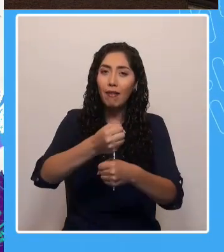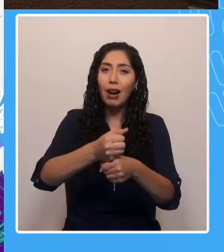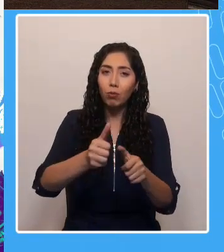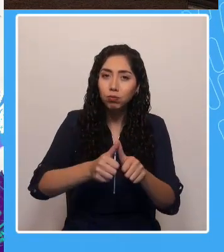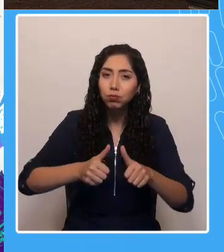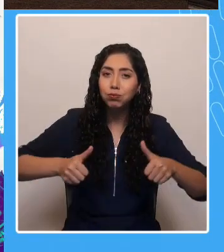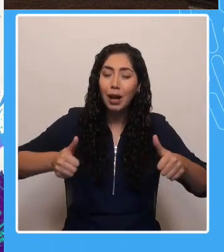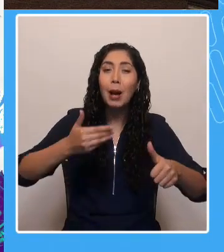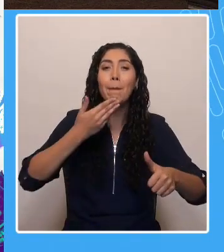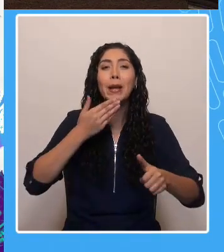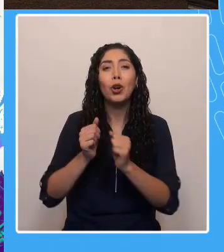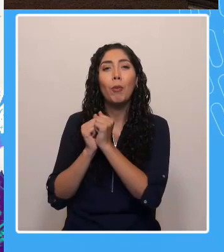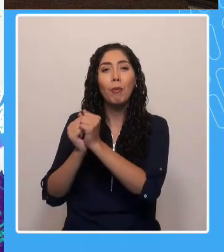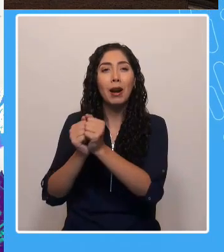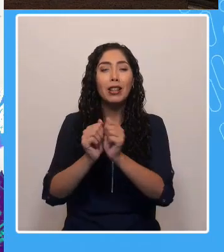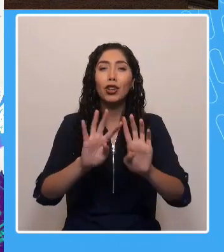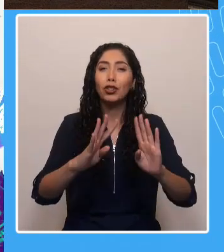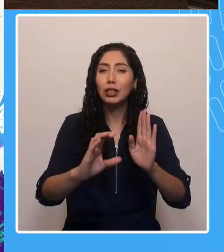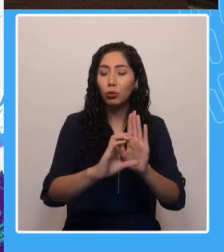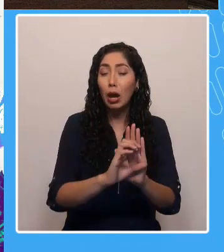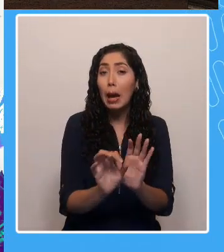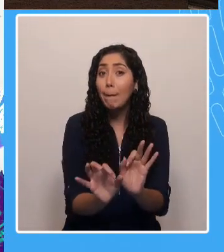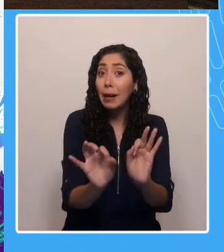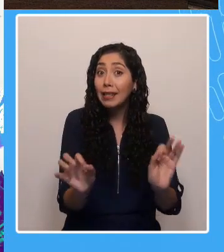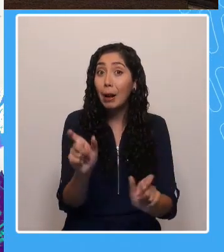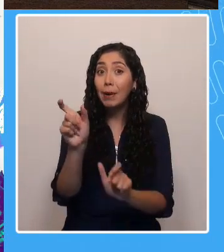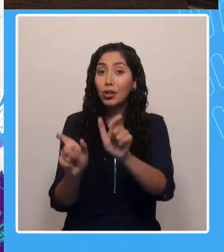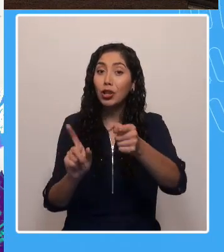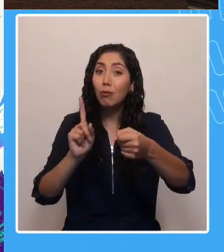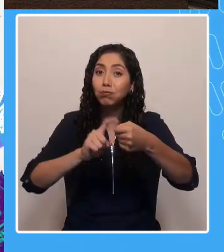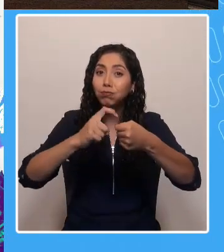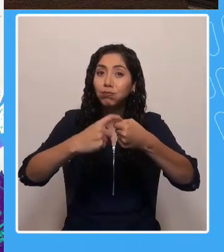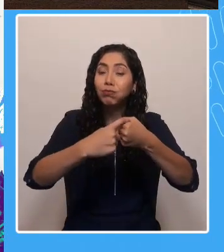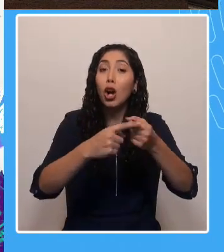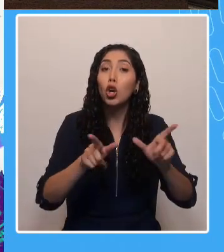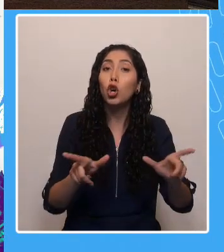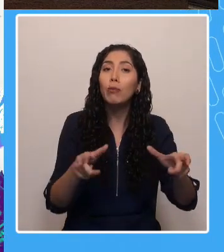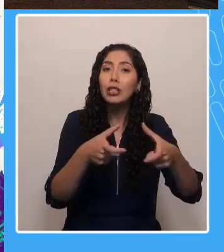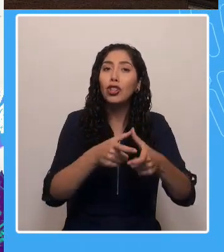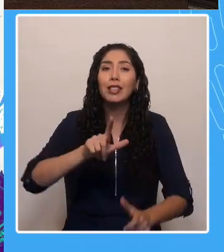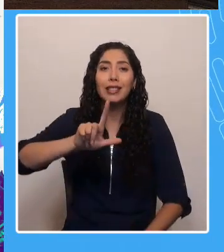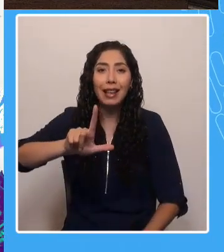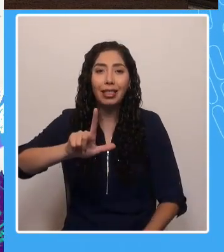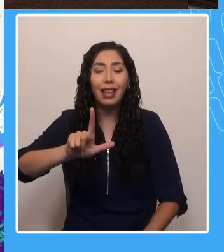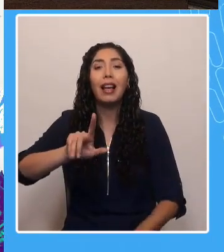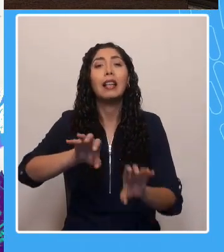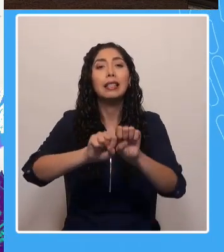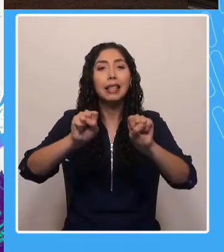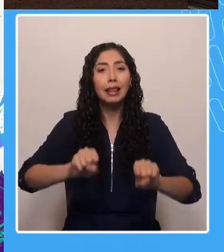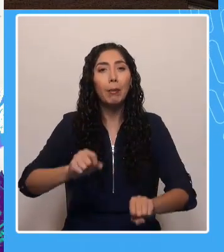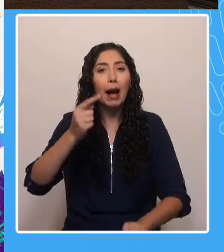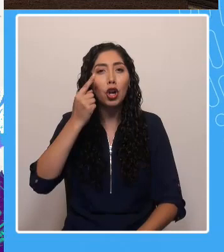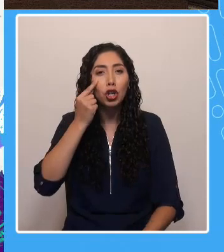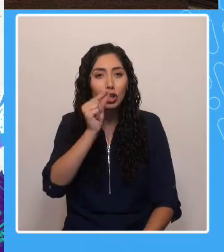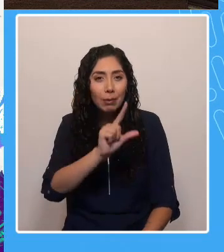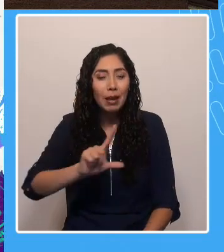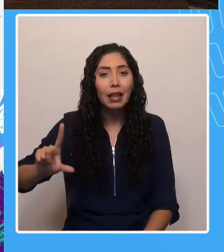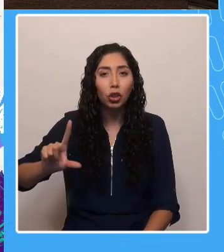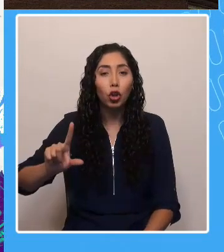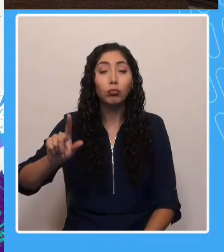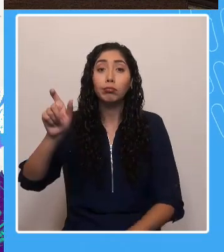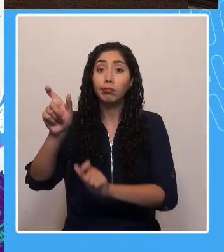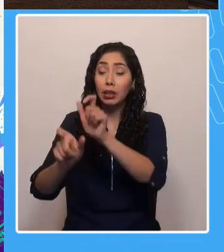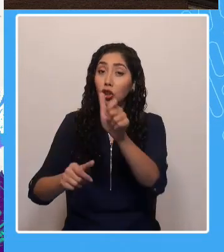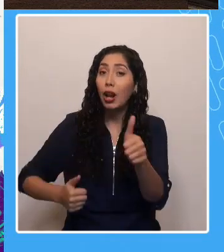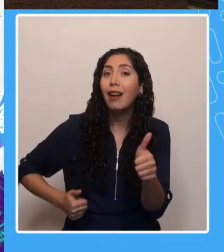colegas constituyentes, en especial a quienes integran la comisión número 7 de Sistemas de Conocimientos, a las asesoras,